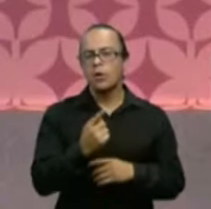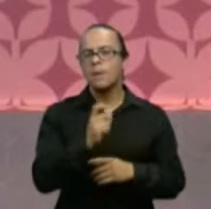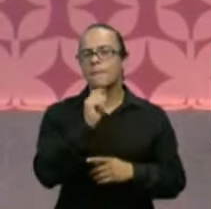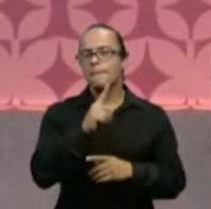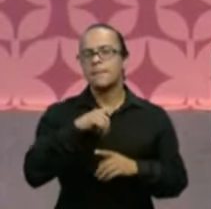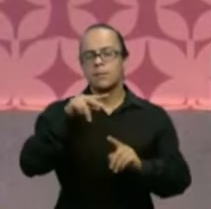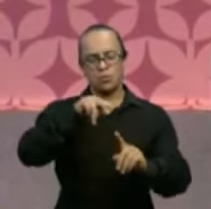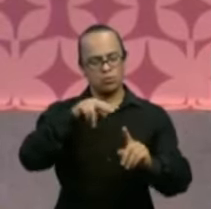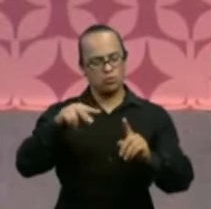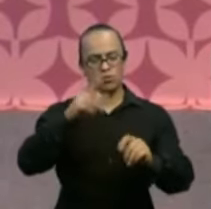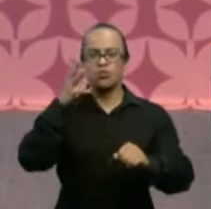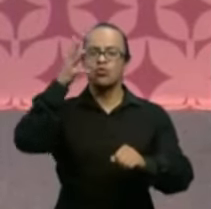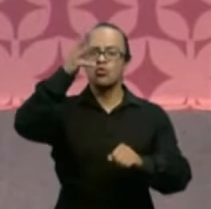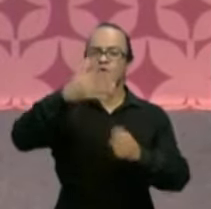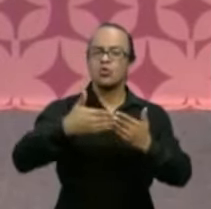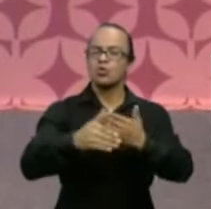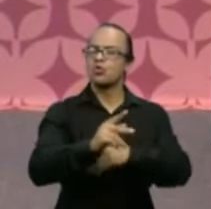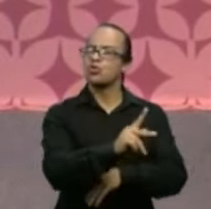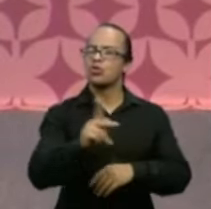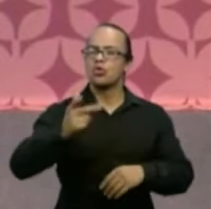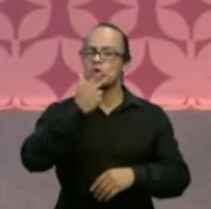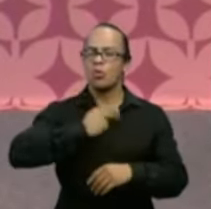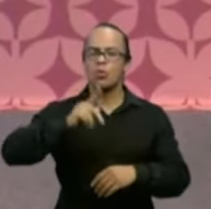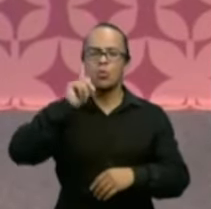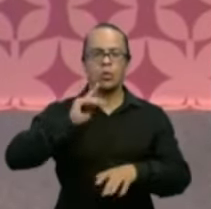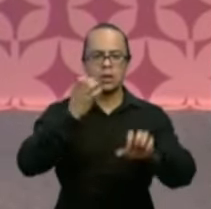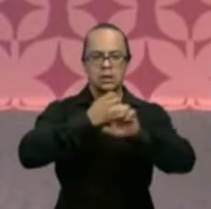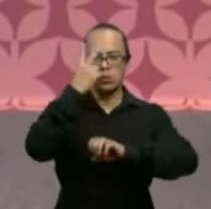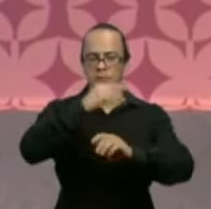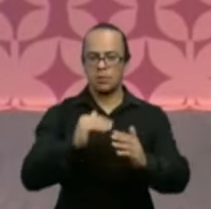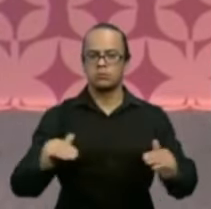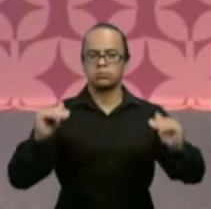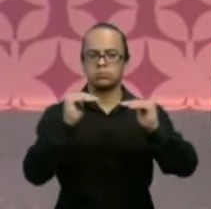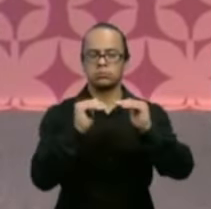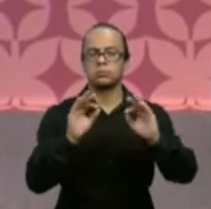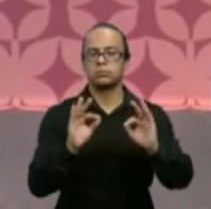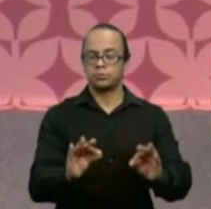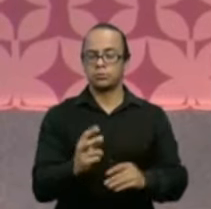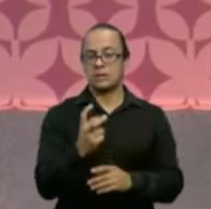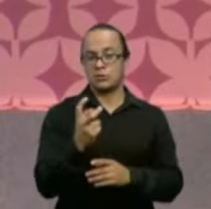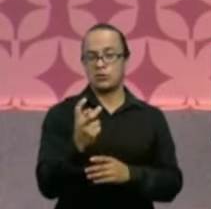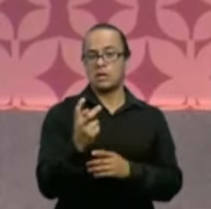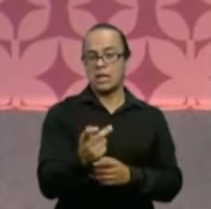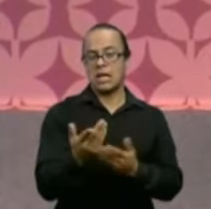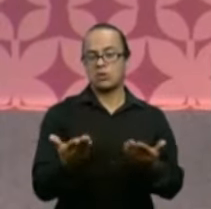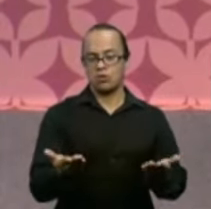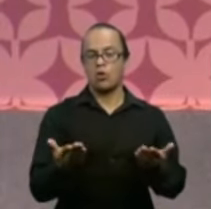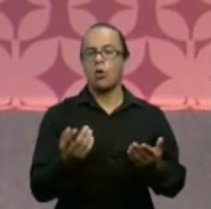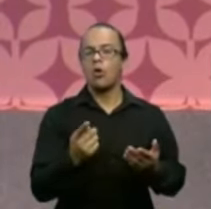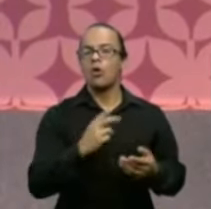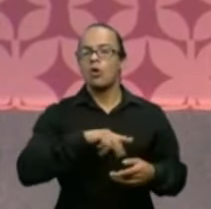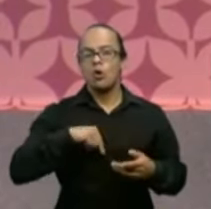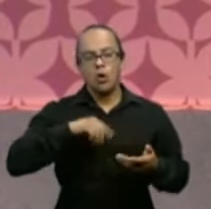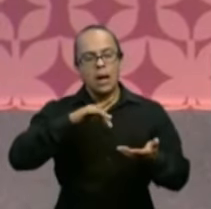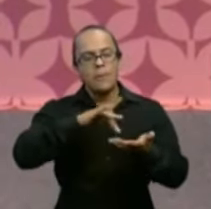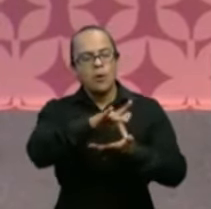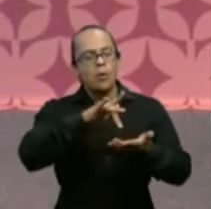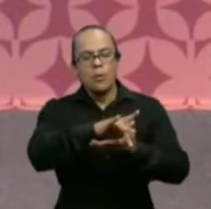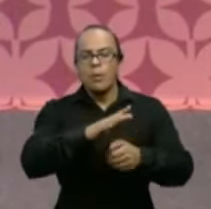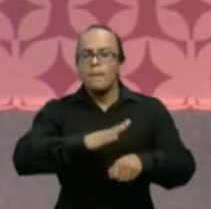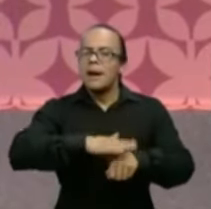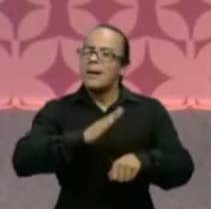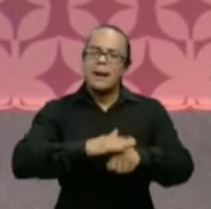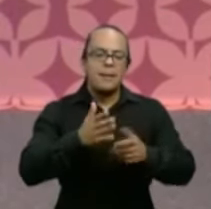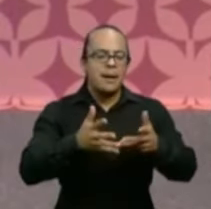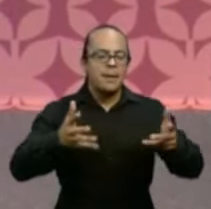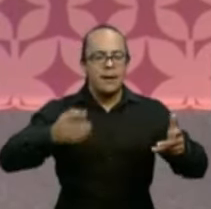de futuro para todas y todos los mexiquenses. Por lo anterior, mejoraremos los apoyos que se otorguen a quien más